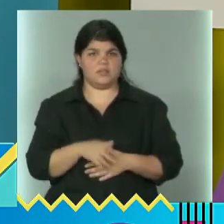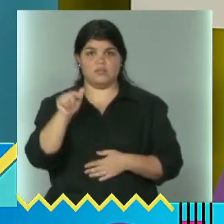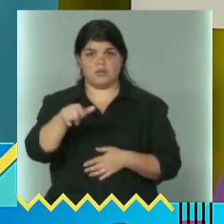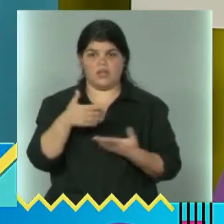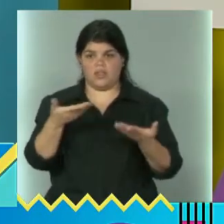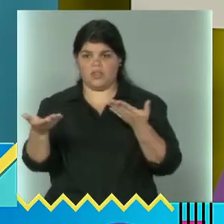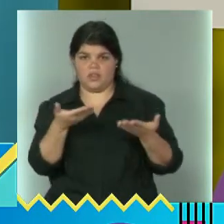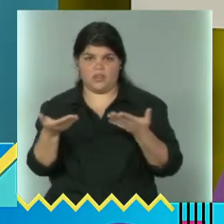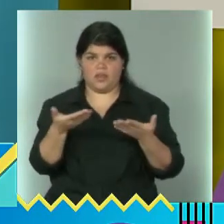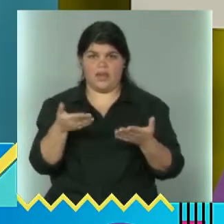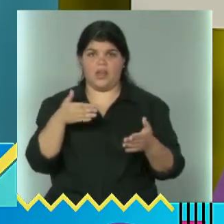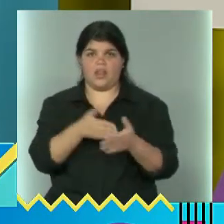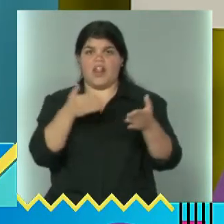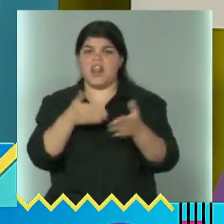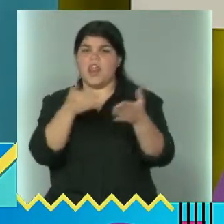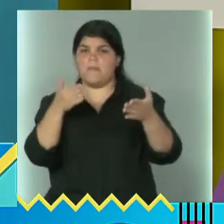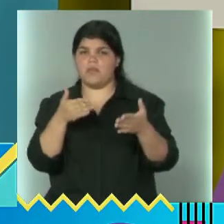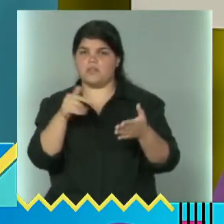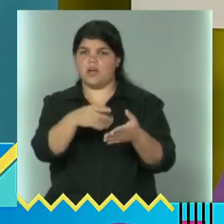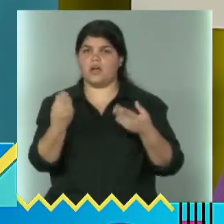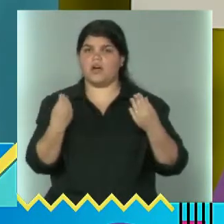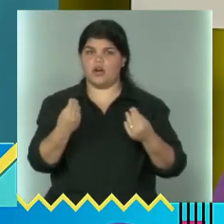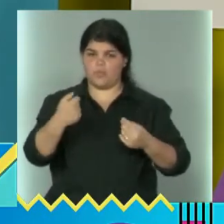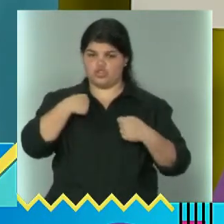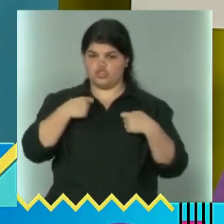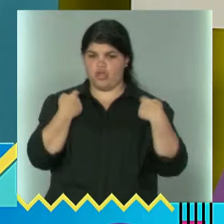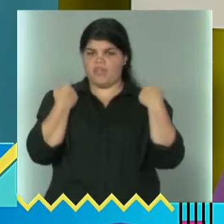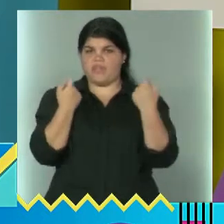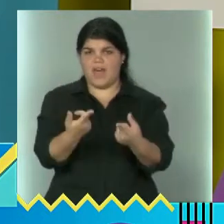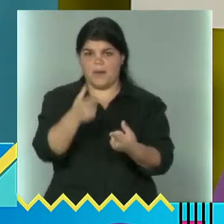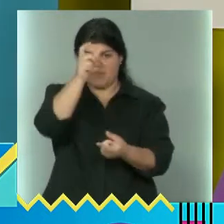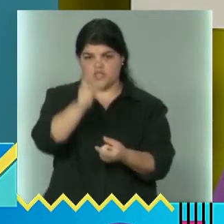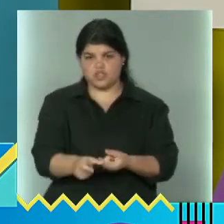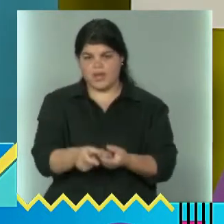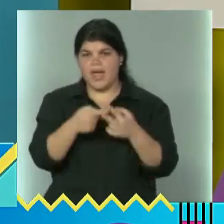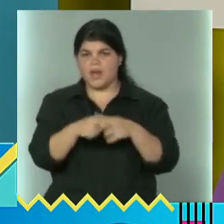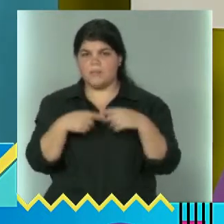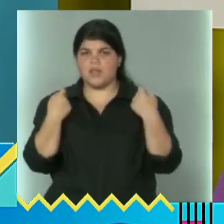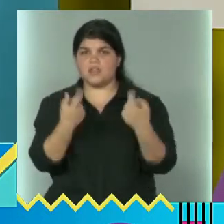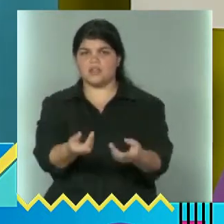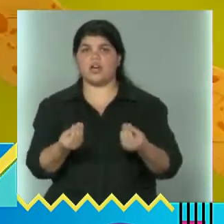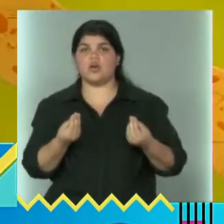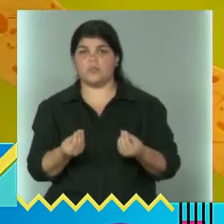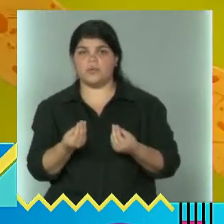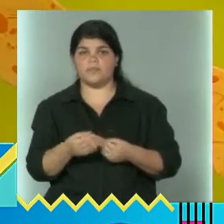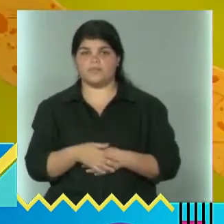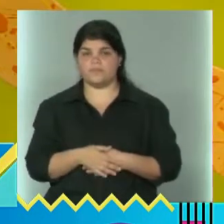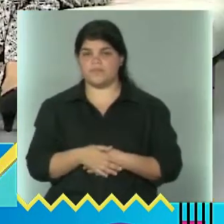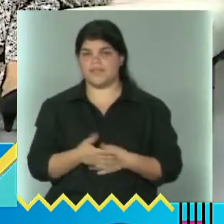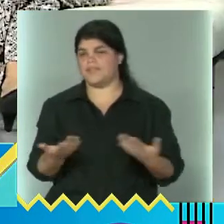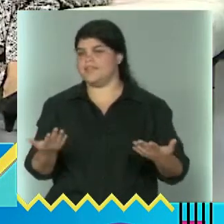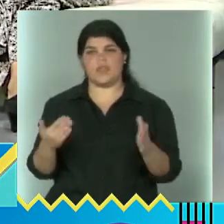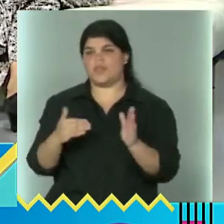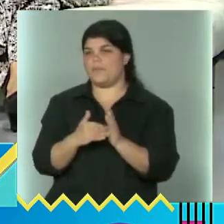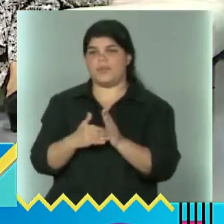que termina delimitando un poco hasta dónde yo puedo darle una herramienta al otro. Claro, Pero pero es que... es desde dónde él va a ser. O